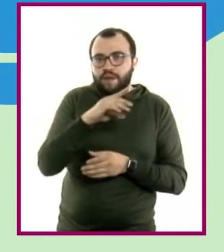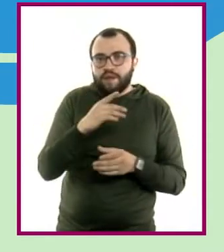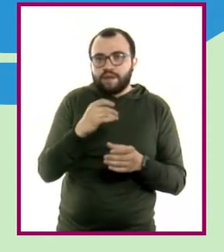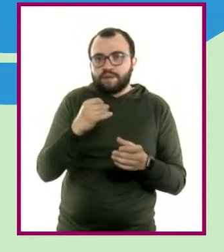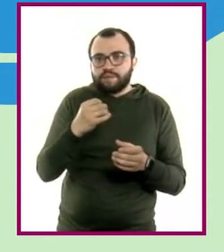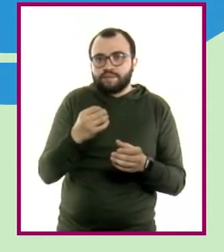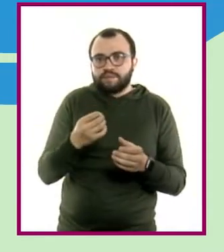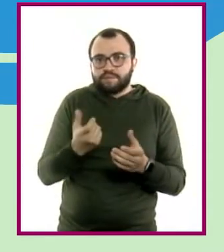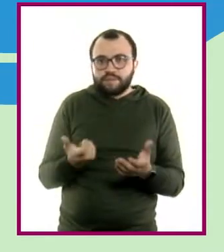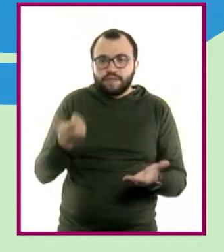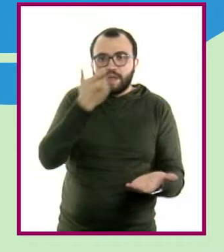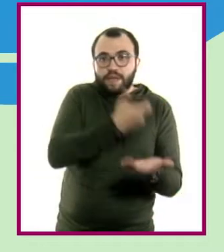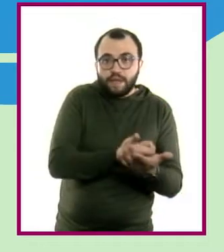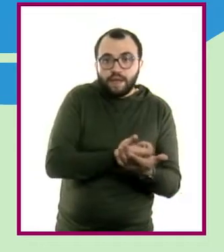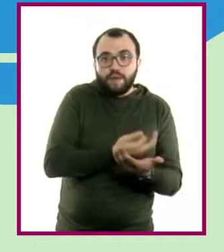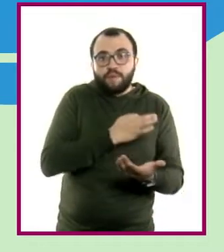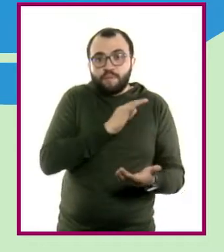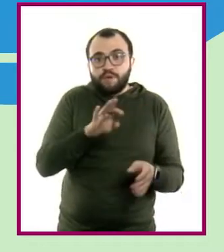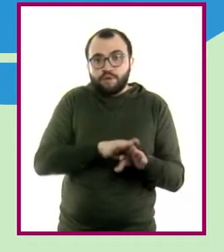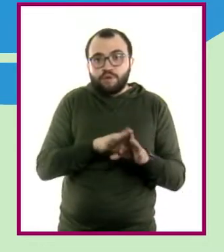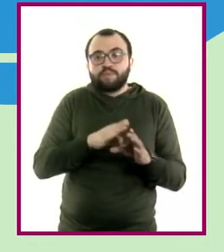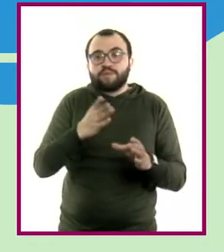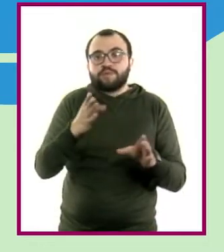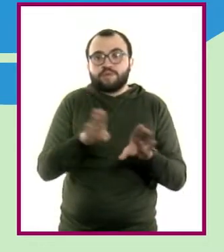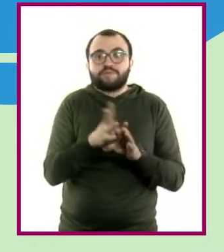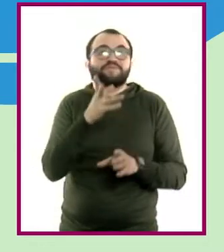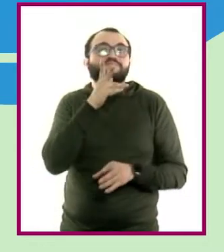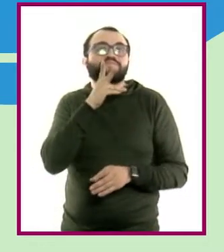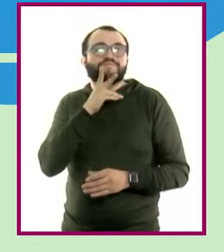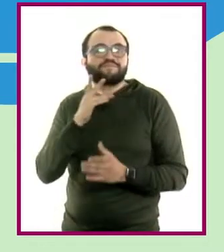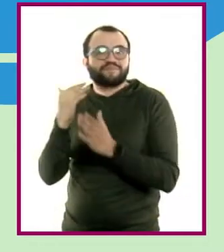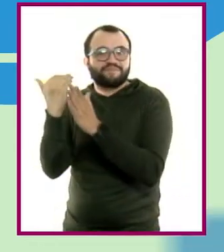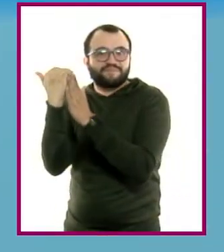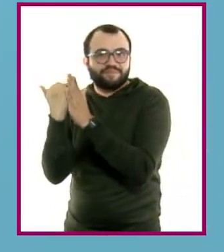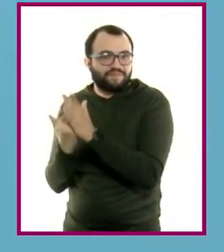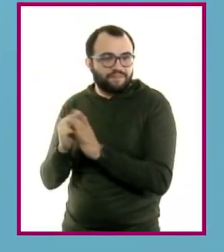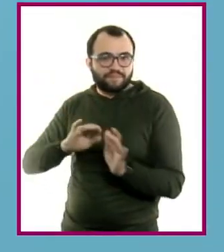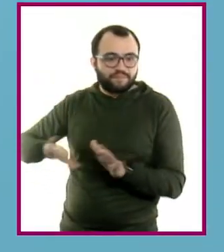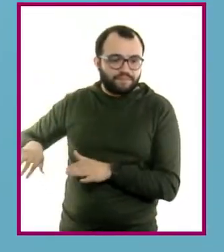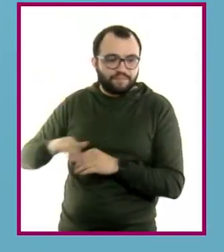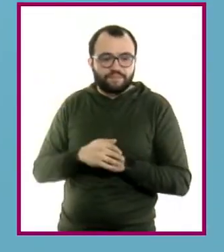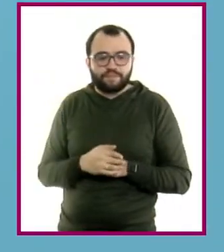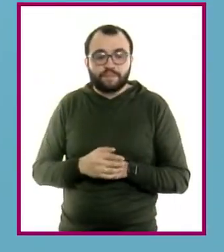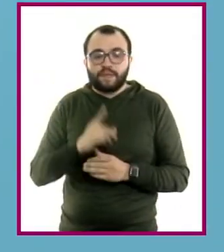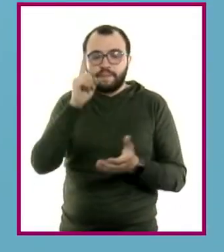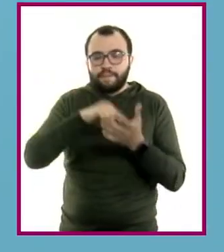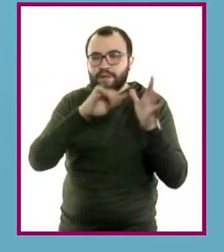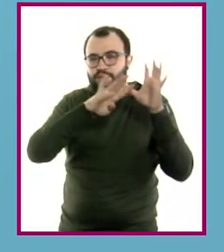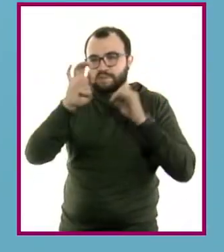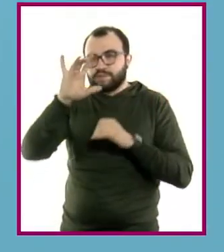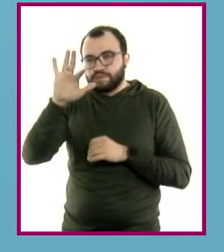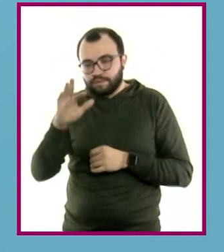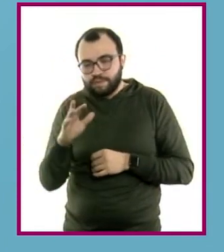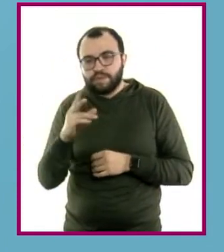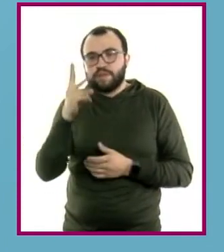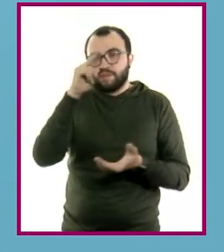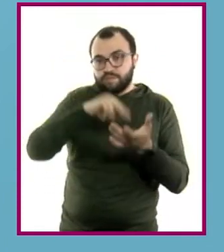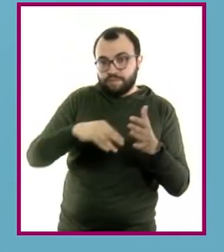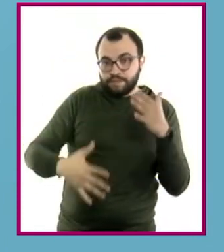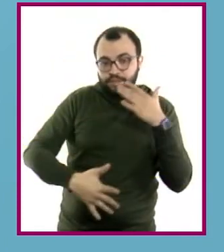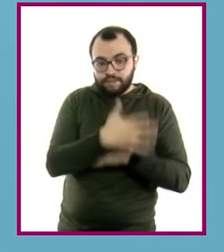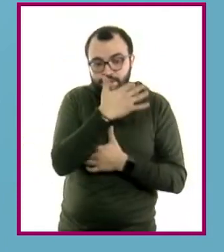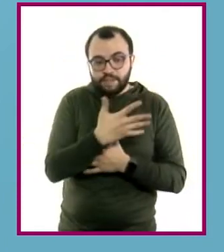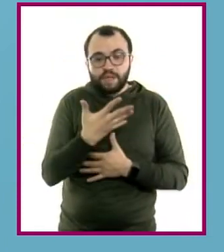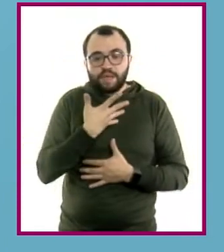y superando el desempeño del sector de los combustibles fósiles. Entre 1950 y 2015, se